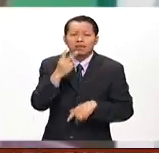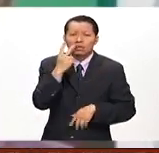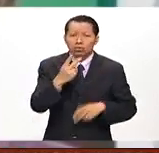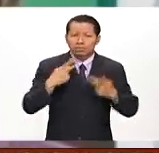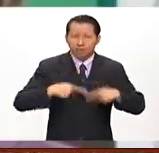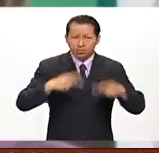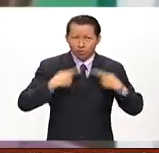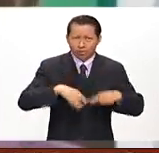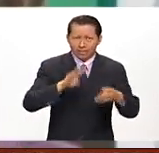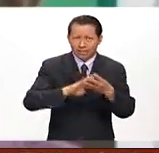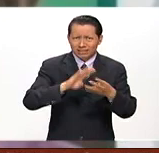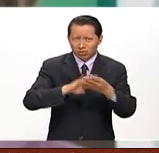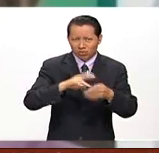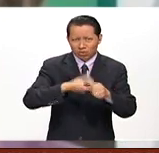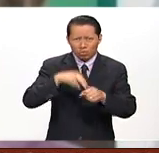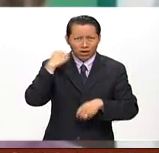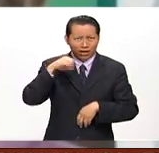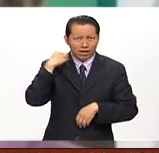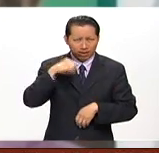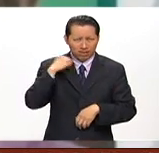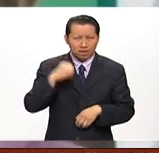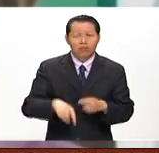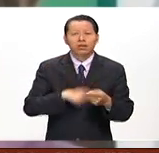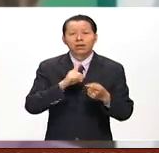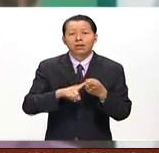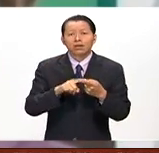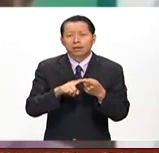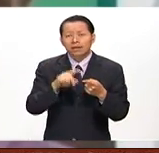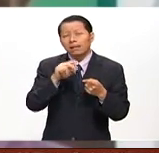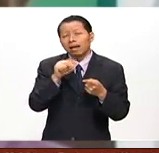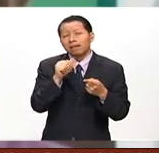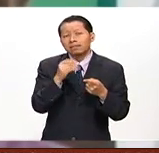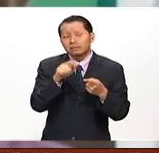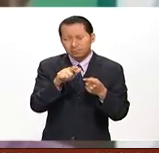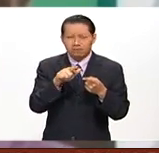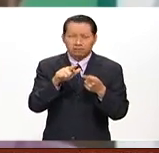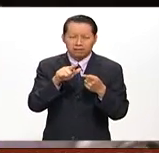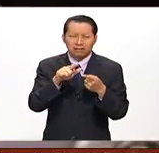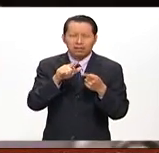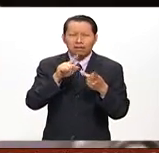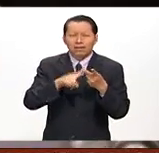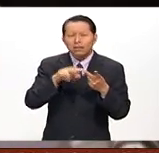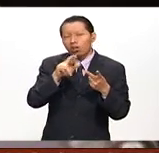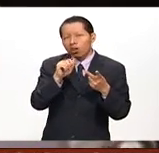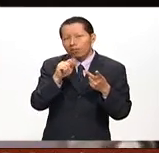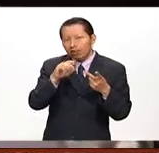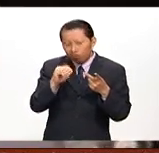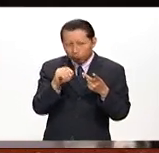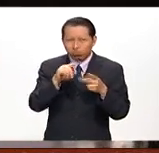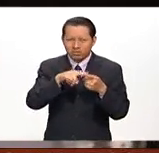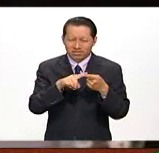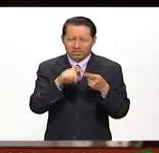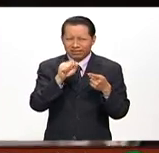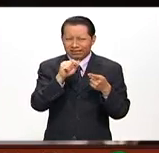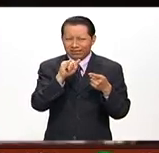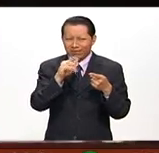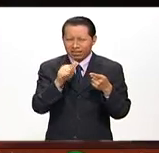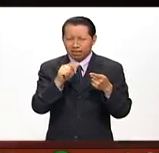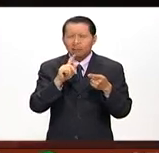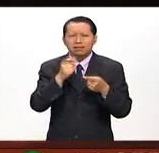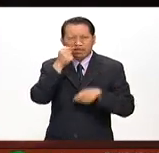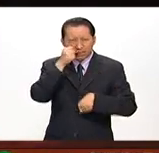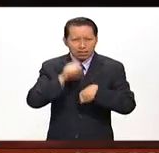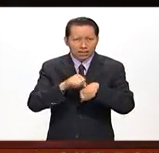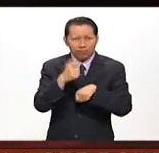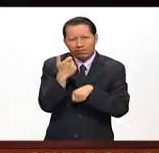estaban encarcelados en Oaxaca. Se trata de Aciel Cibaja Mendoza y Roberto Abel Jiménez García. Cibaja, secretario